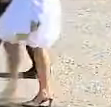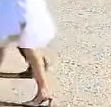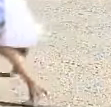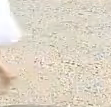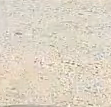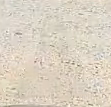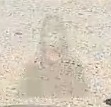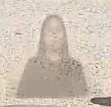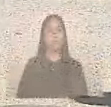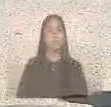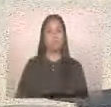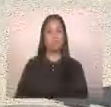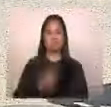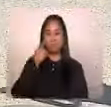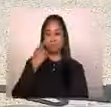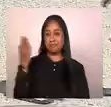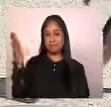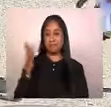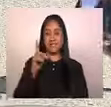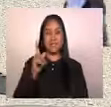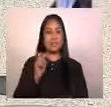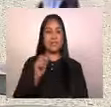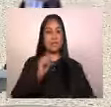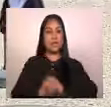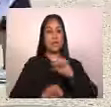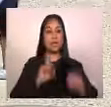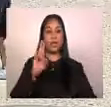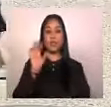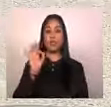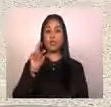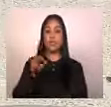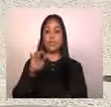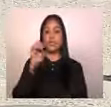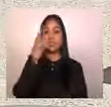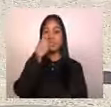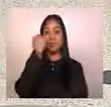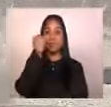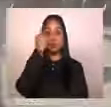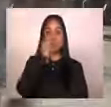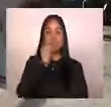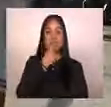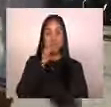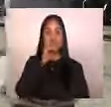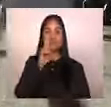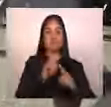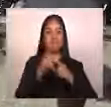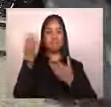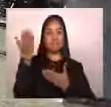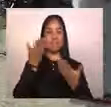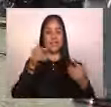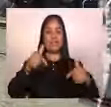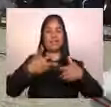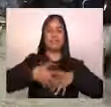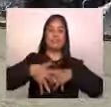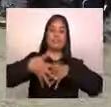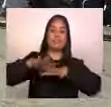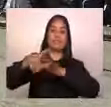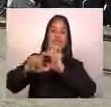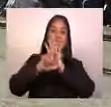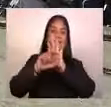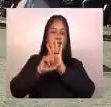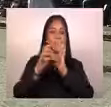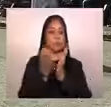Damos la bienvenida a Liceo Pronesis, que se hace presente también en este desfile